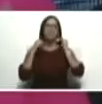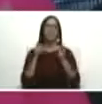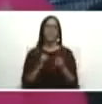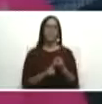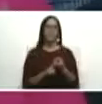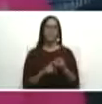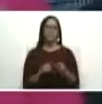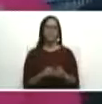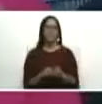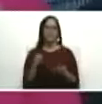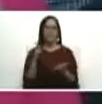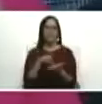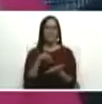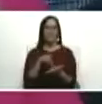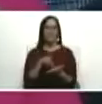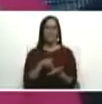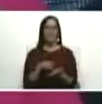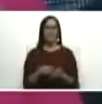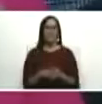Maduro, presente.